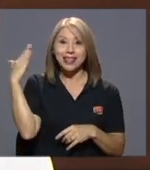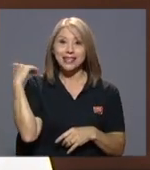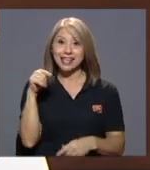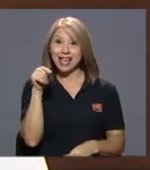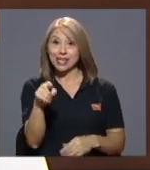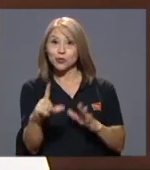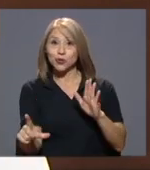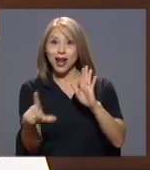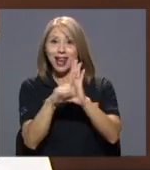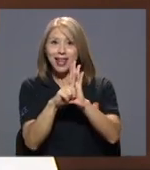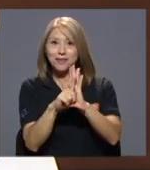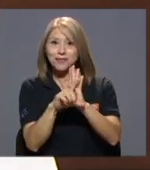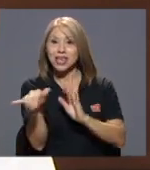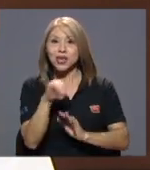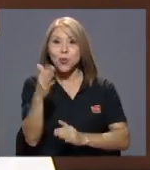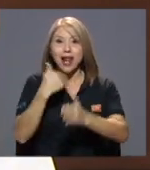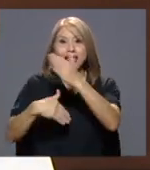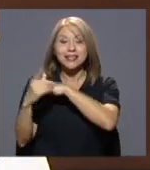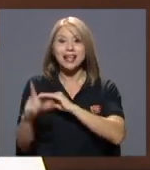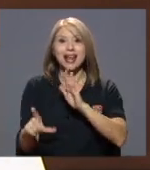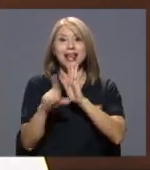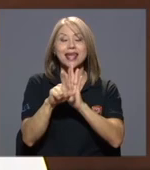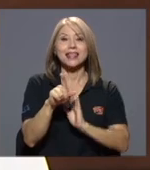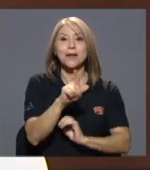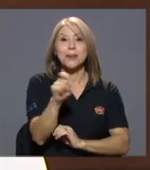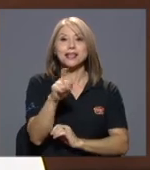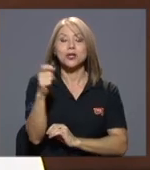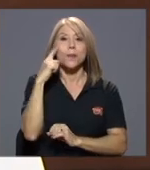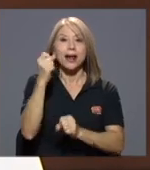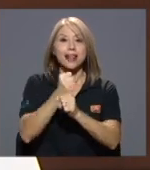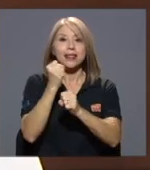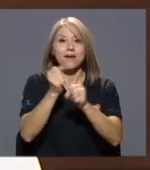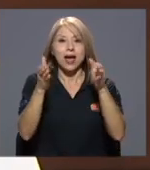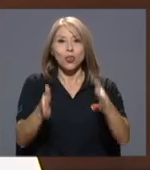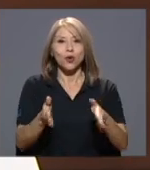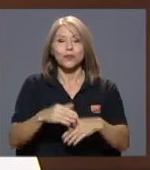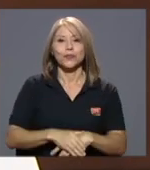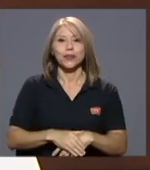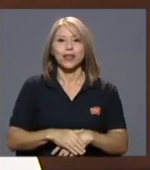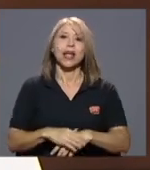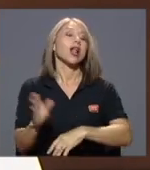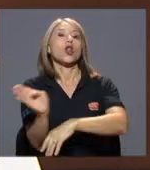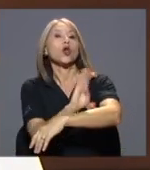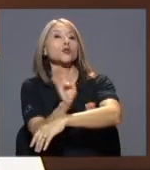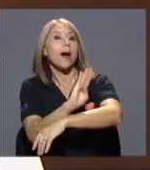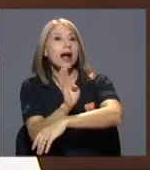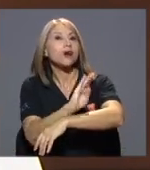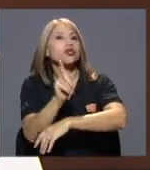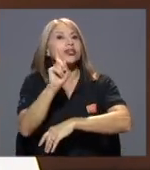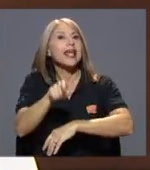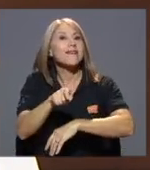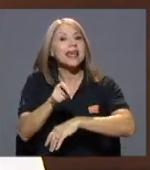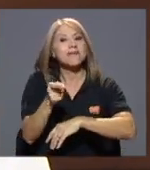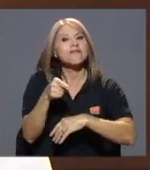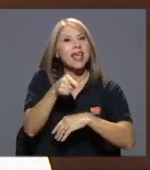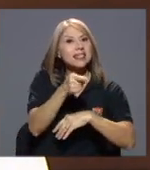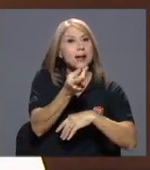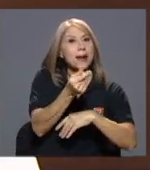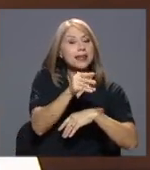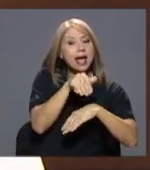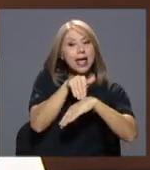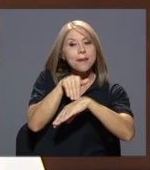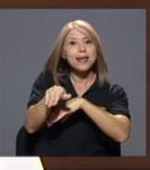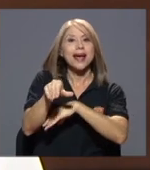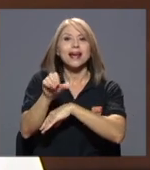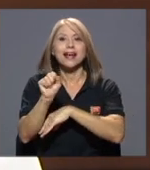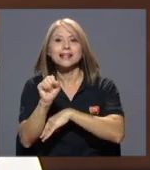la Ley de Protección al Trabajador, y redistribuyó algunas cargas sociales. Los bancos van a tener que, si se aprueba esta ley, enviar eso a CICERE, y eso va a las